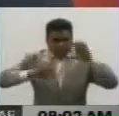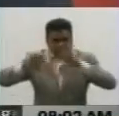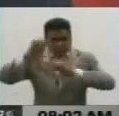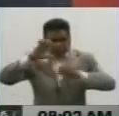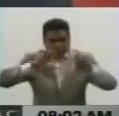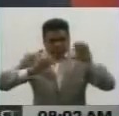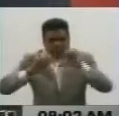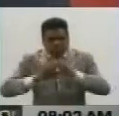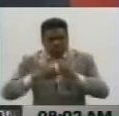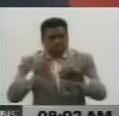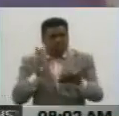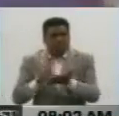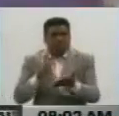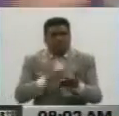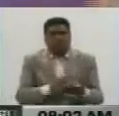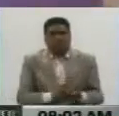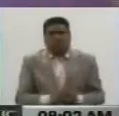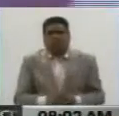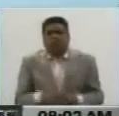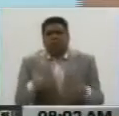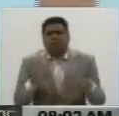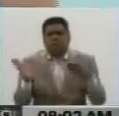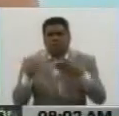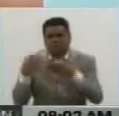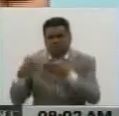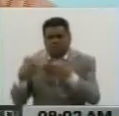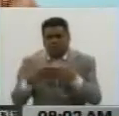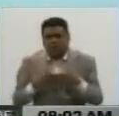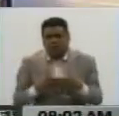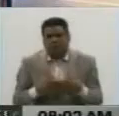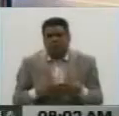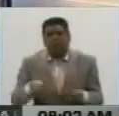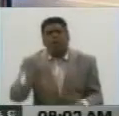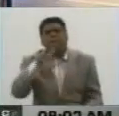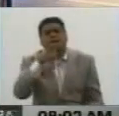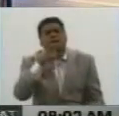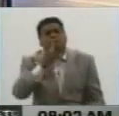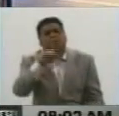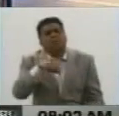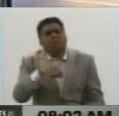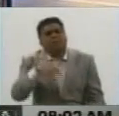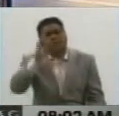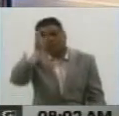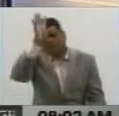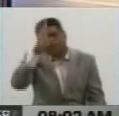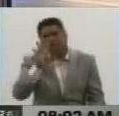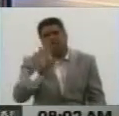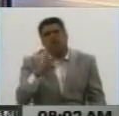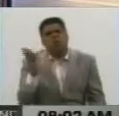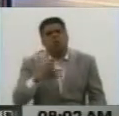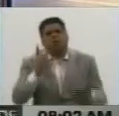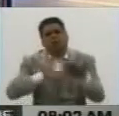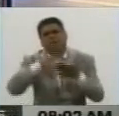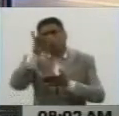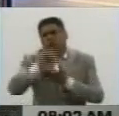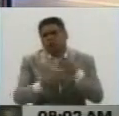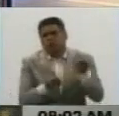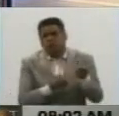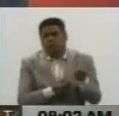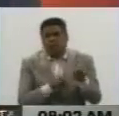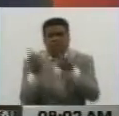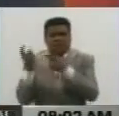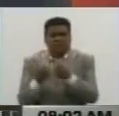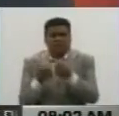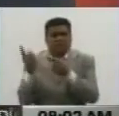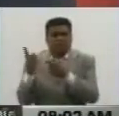también participar. Tenemos que ir cerrando, ministro, pero agarrando también la pregunta de Barry, ¿cuántos proyectos de esa índole hay para la exportación de cuántos minerales entonces?